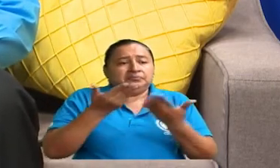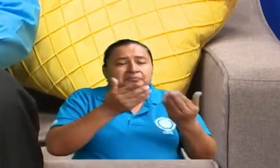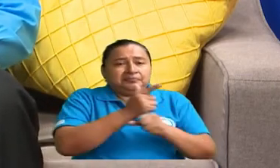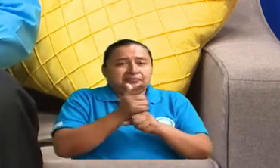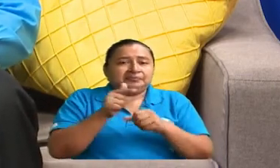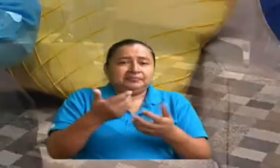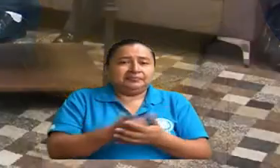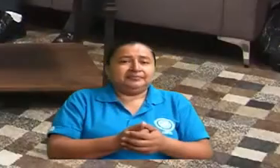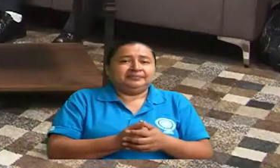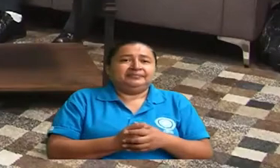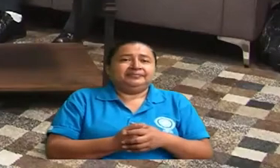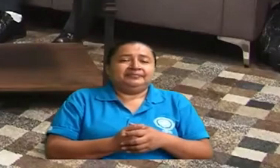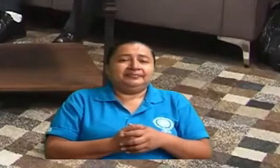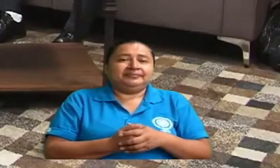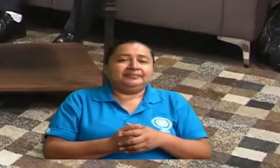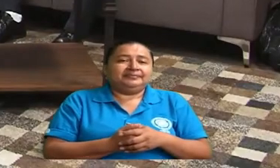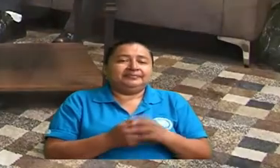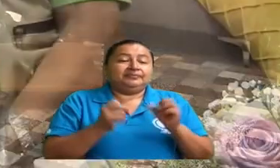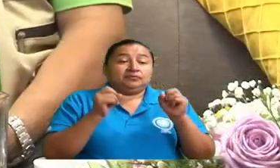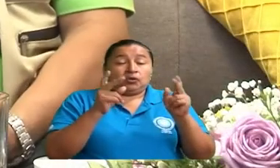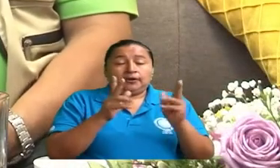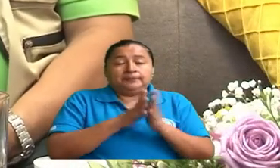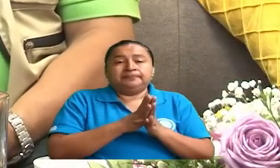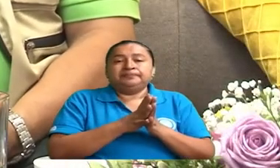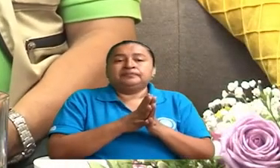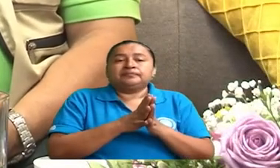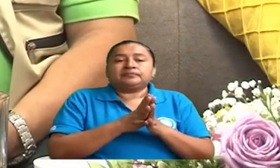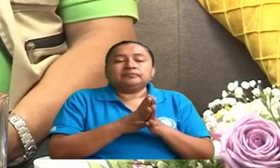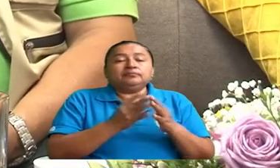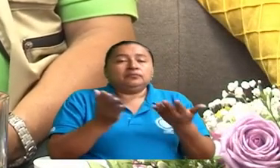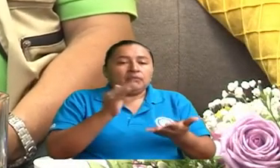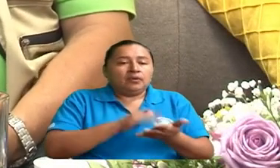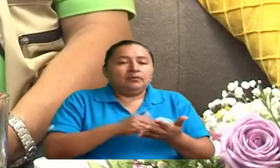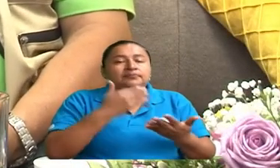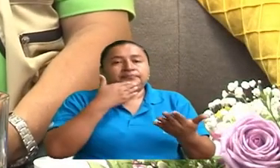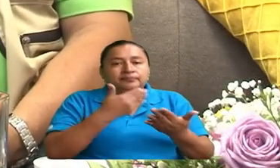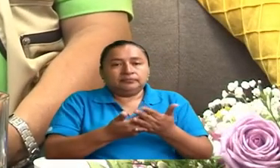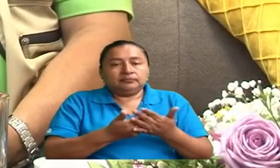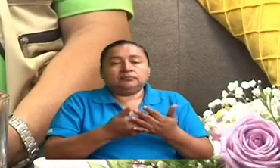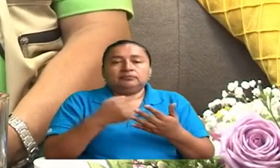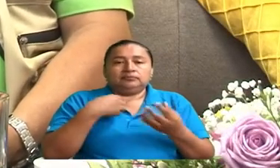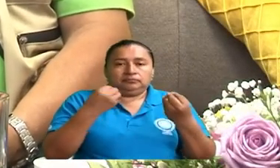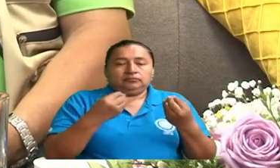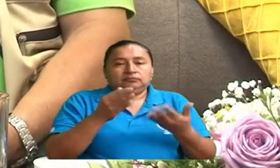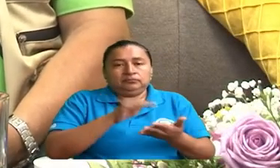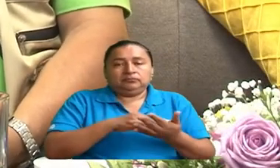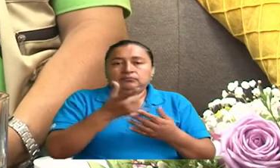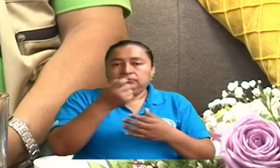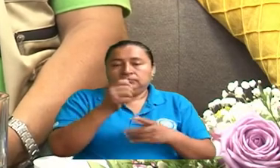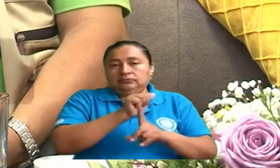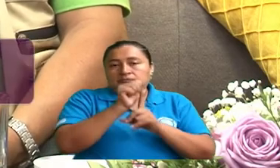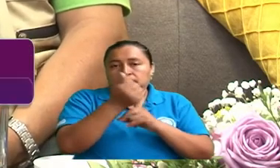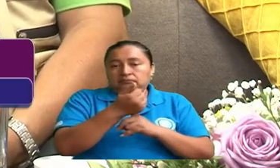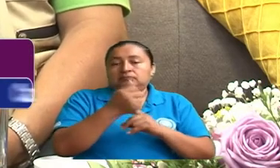canal parlamentario. Ok. Bueno, una vez más, agradecer, ¿verdad?, al canal parlamentario